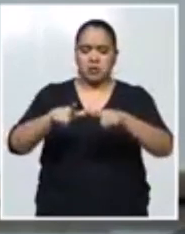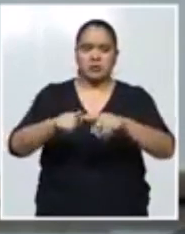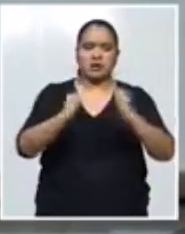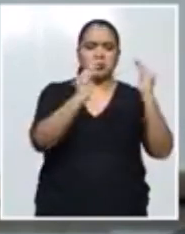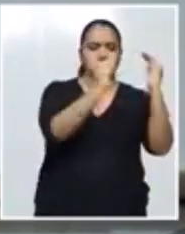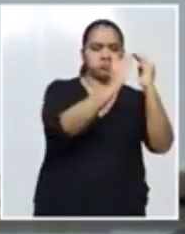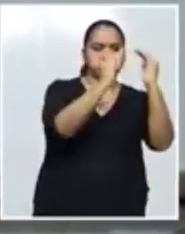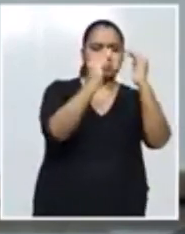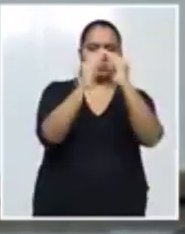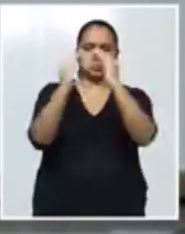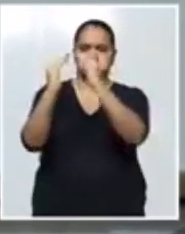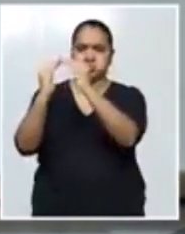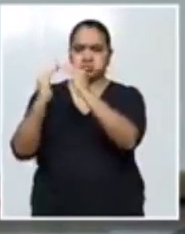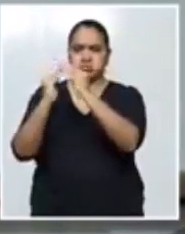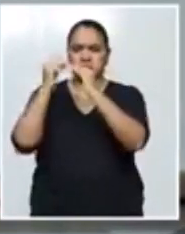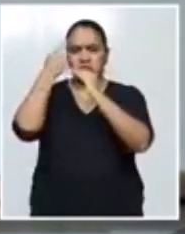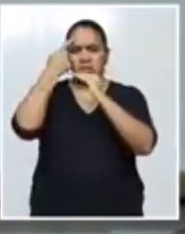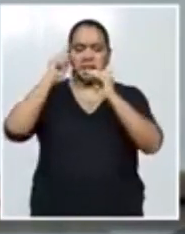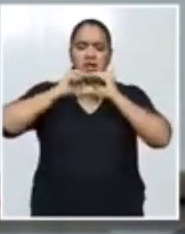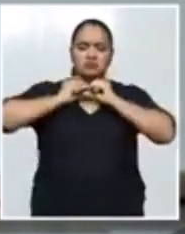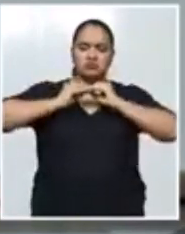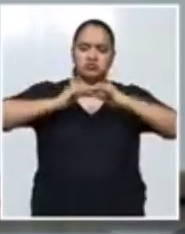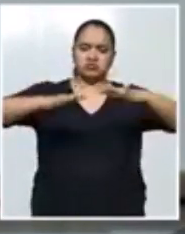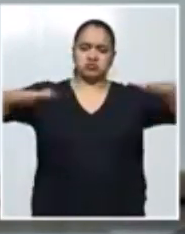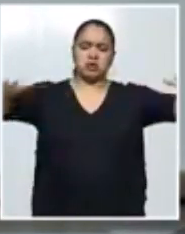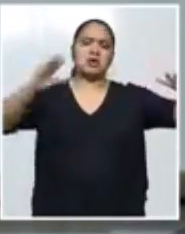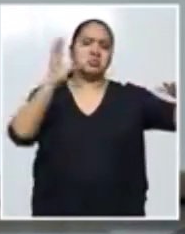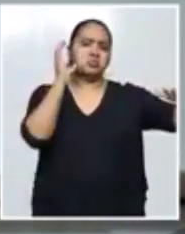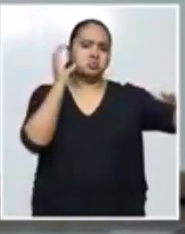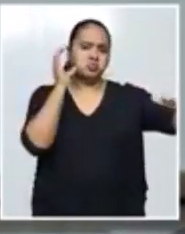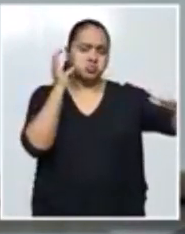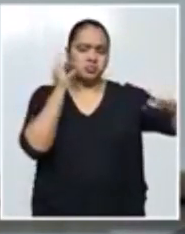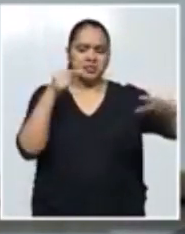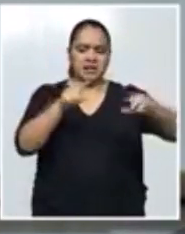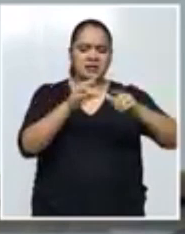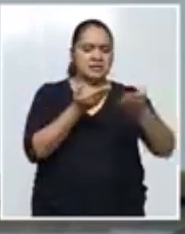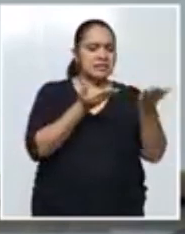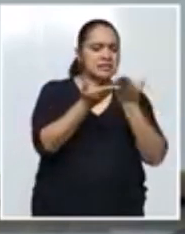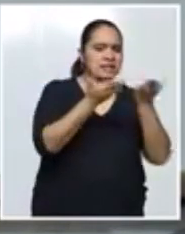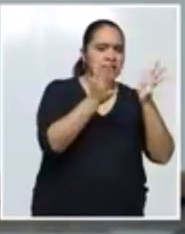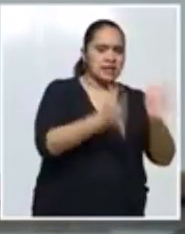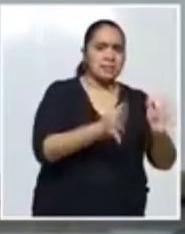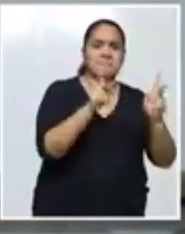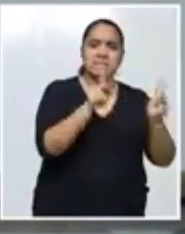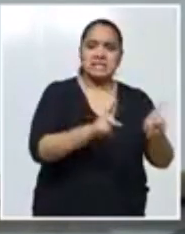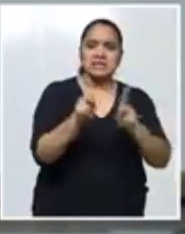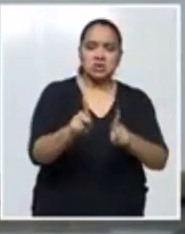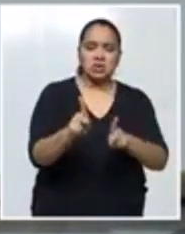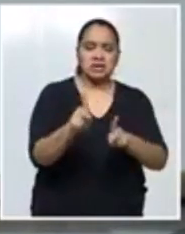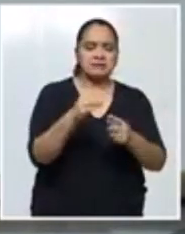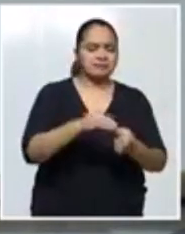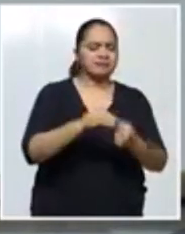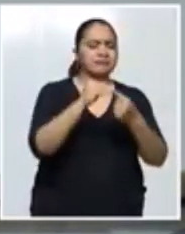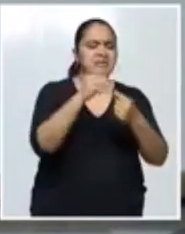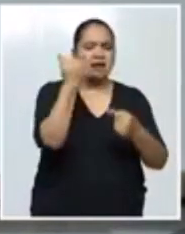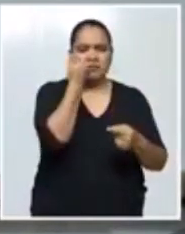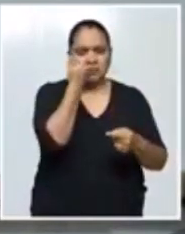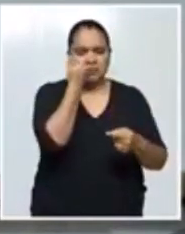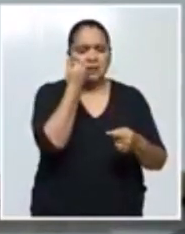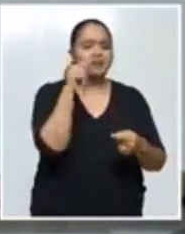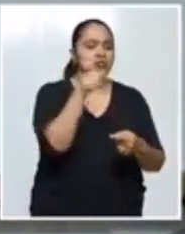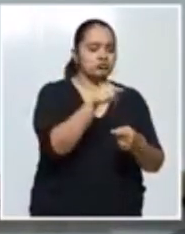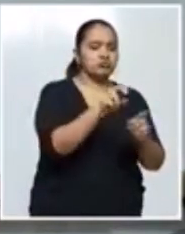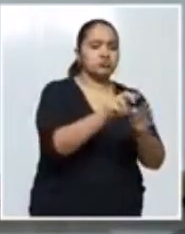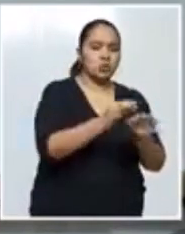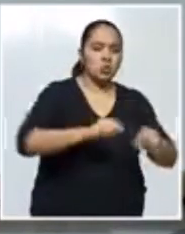masivo para extender casos de sospechosos de kobe 19 así